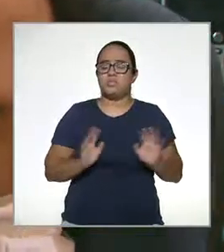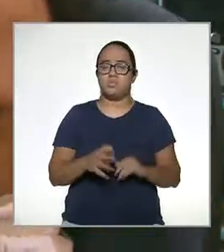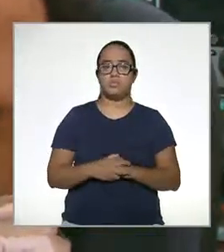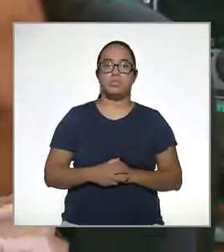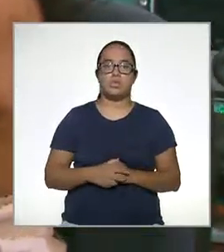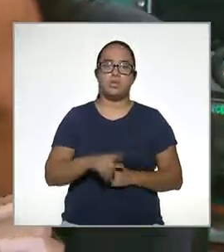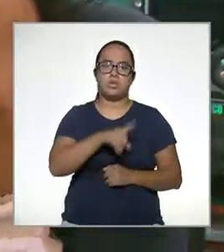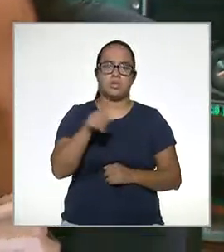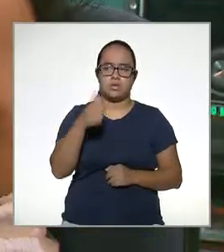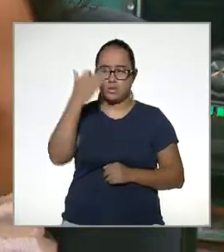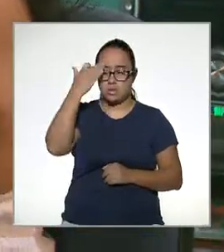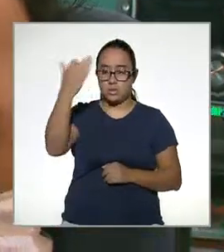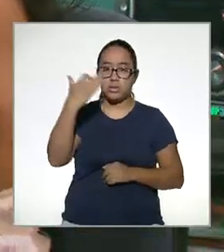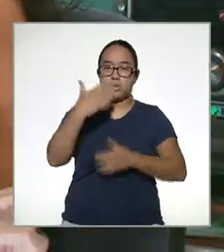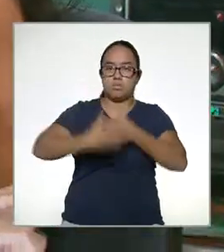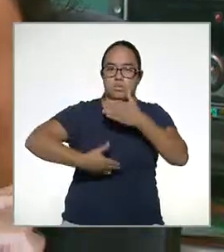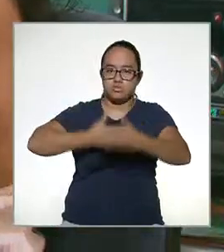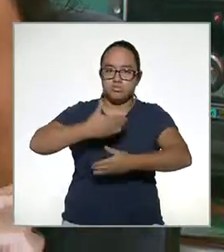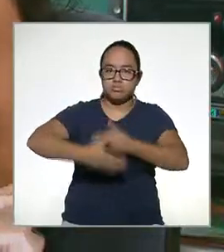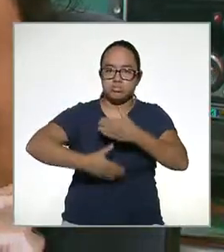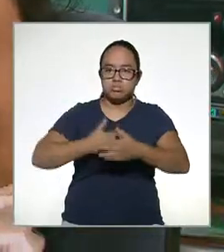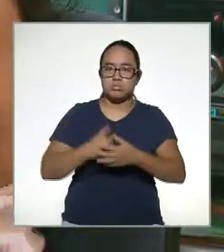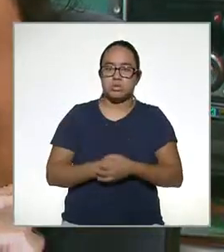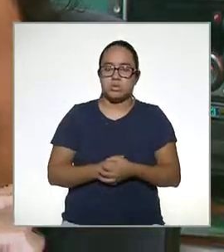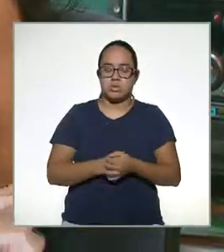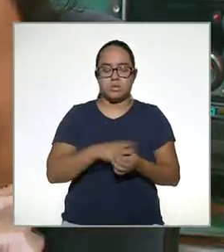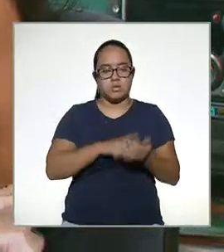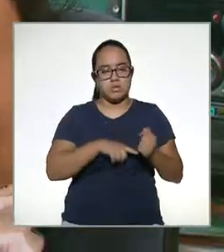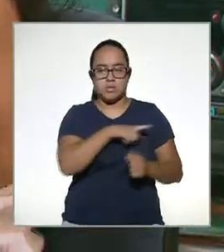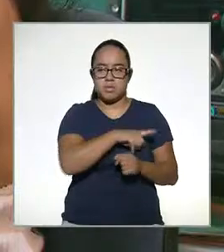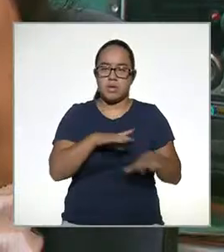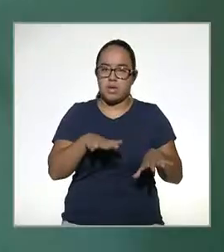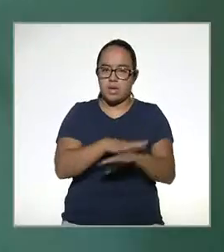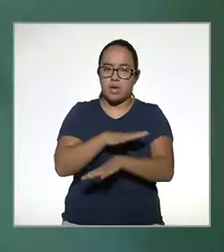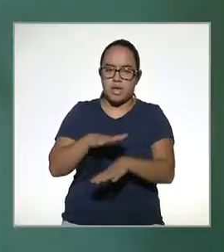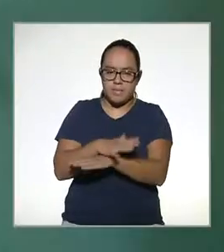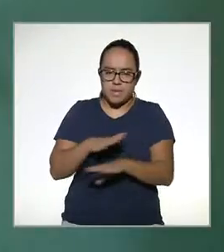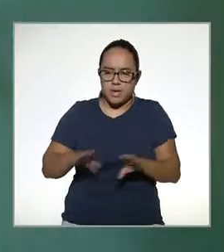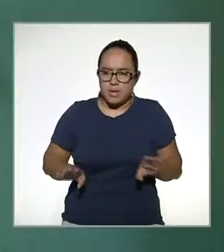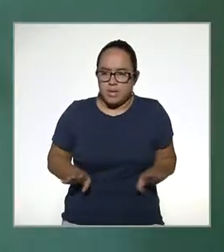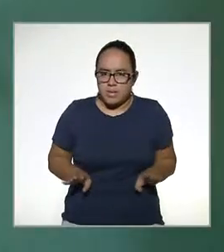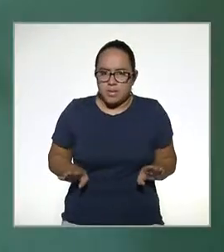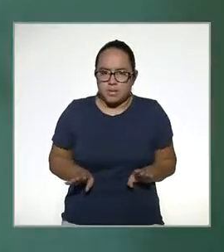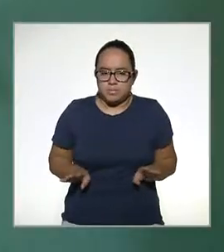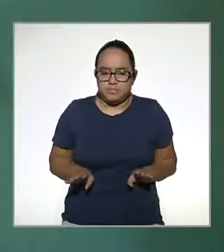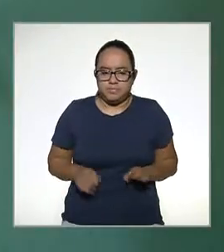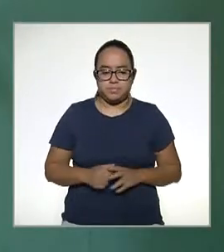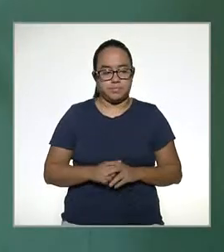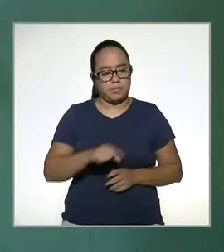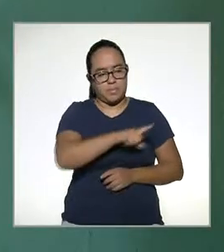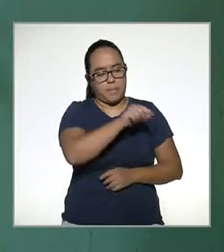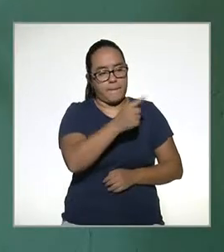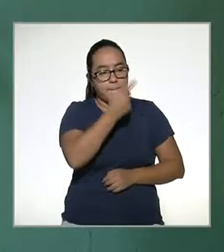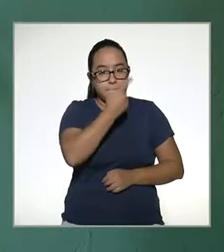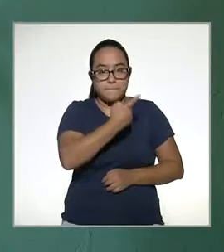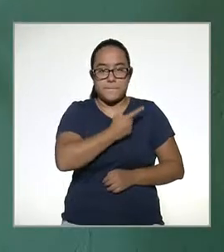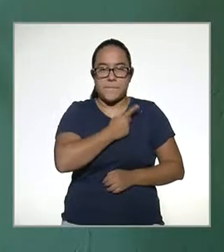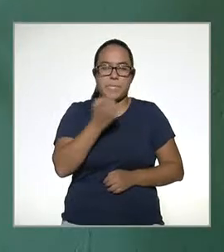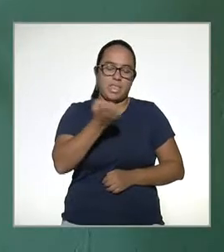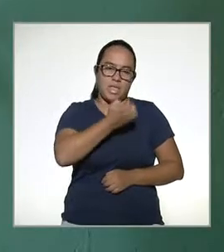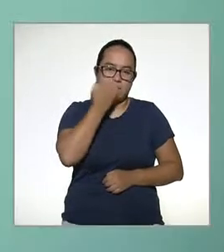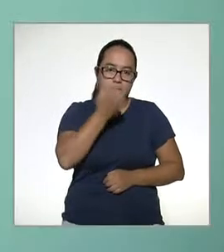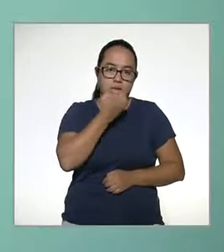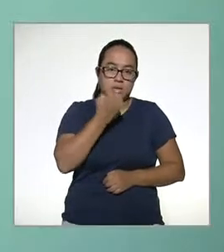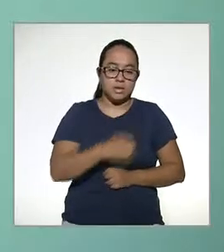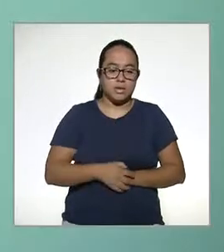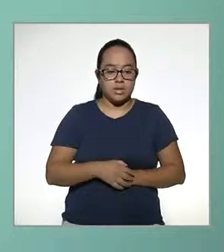Pasó el tiempo, empieza a hacer como cambios de carácter, ya me dicen en la escuela